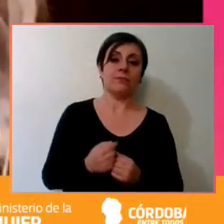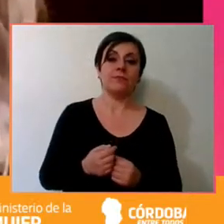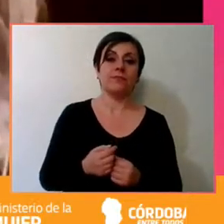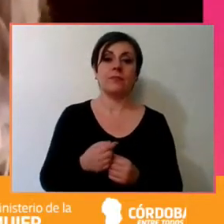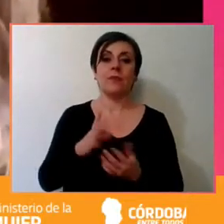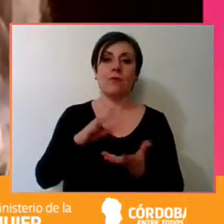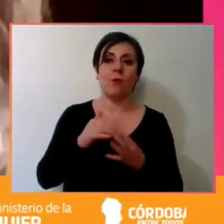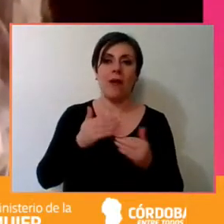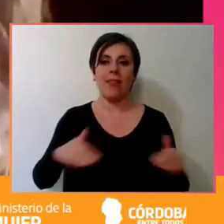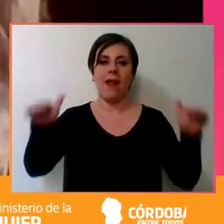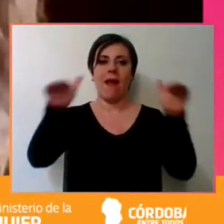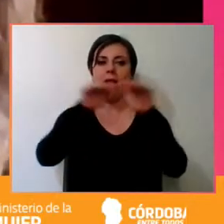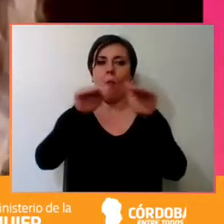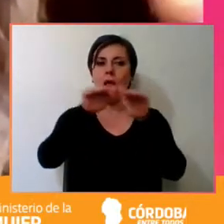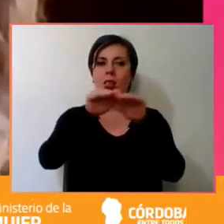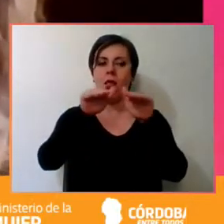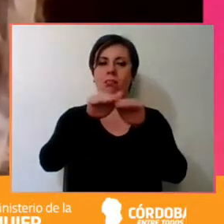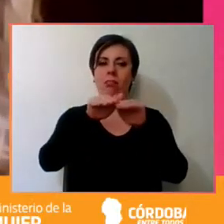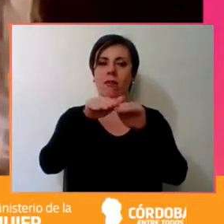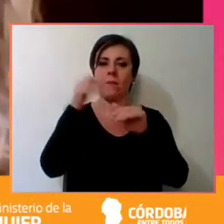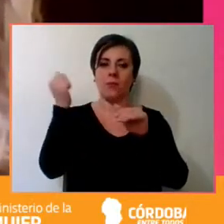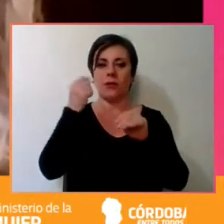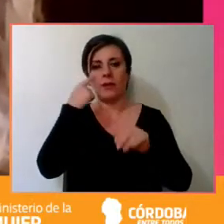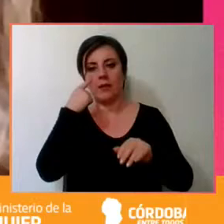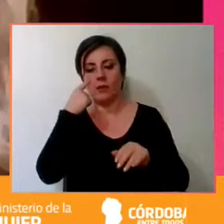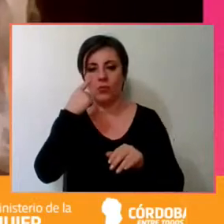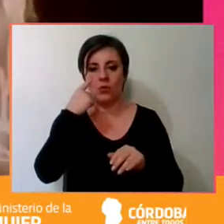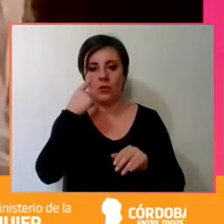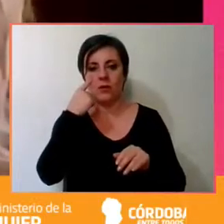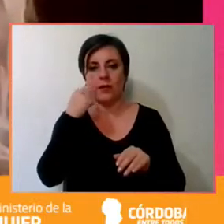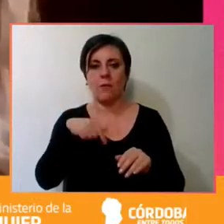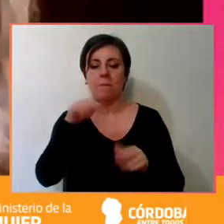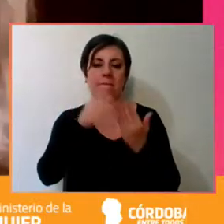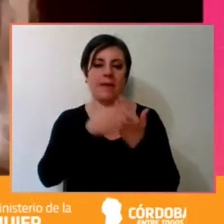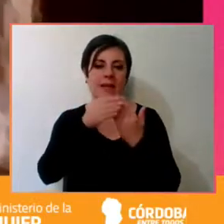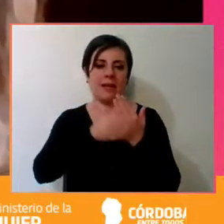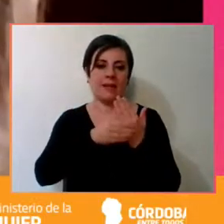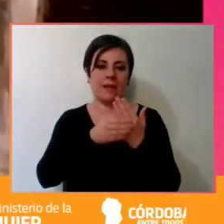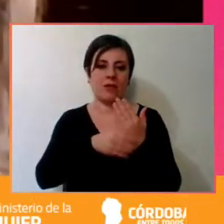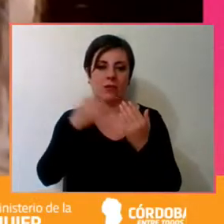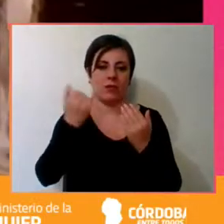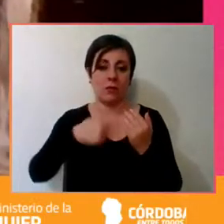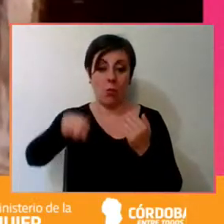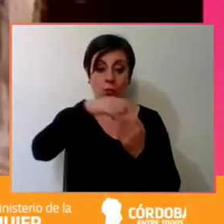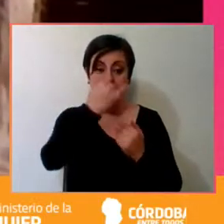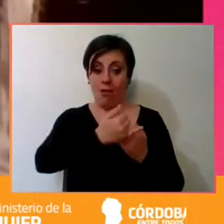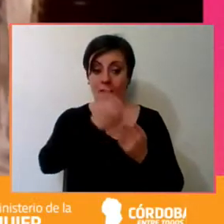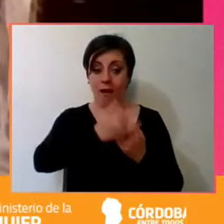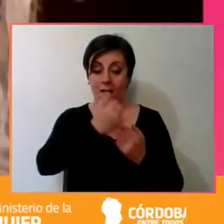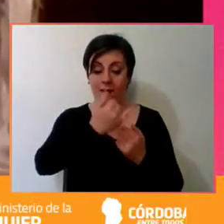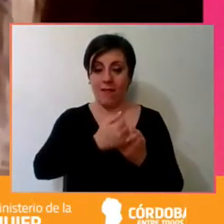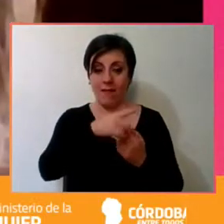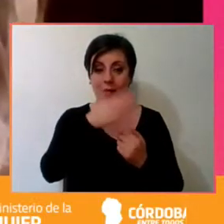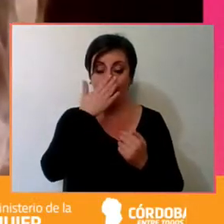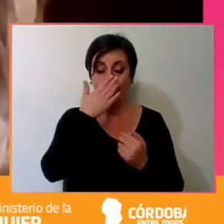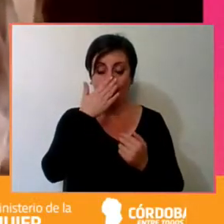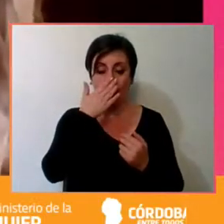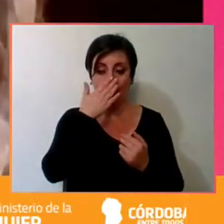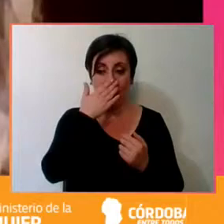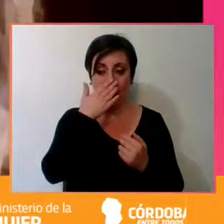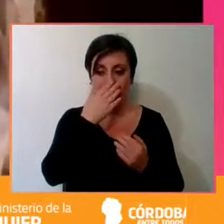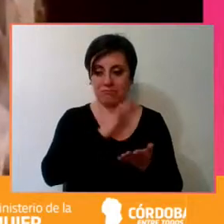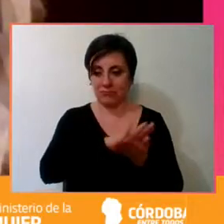es muy importante. Instituciones como este ministerio que tienen ustedes ahora estrenándose en Córdoba